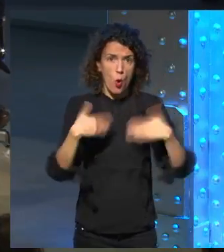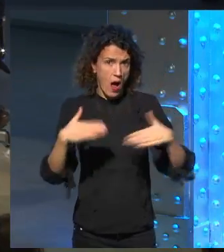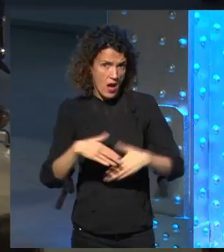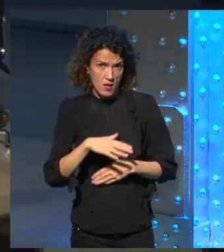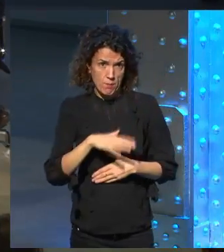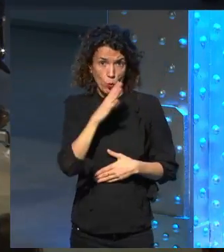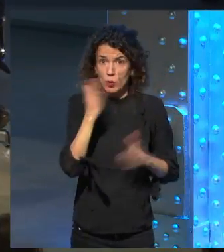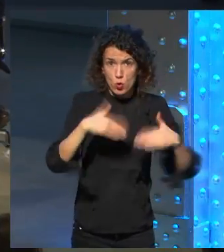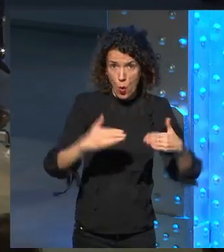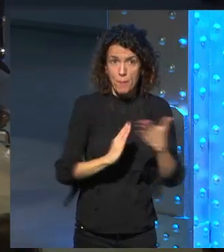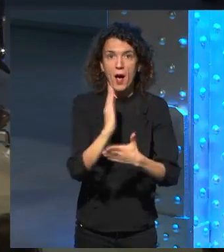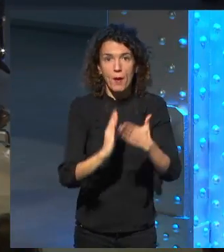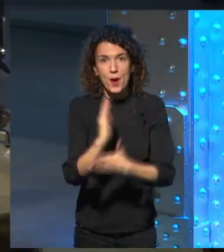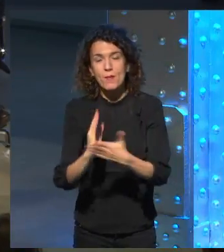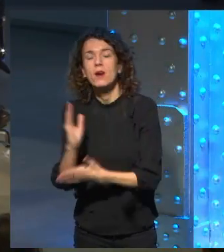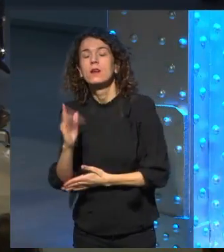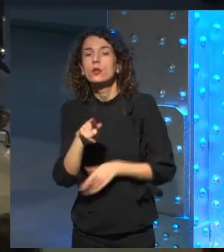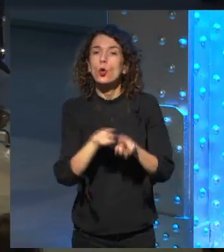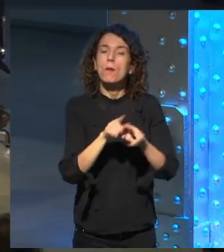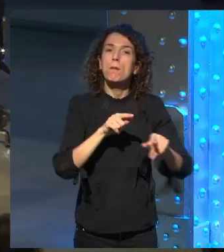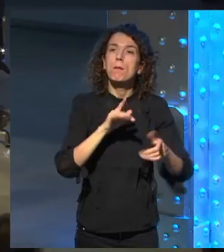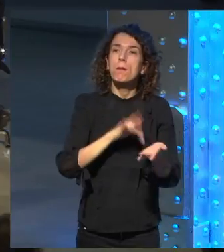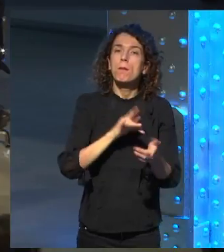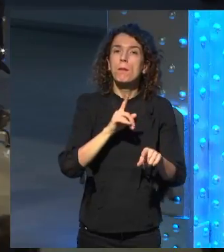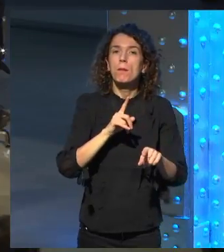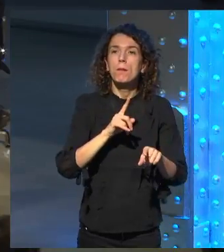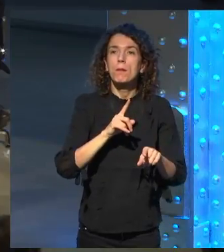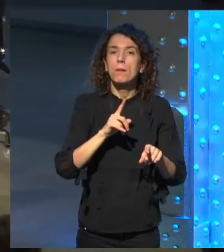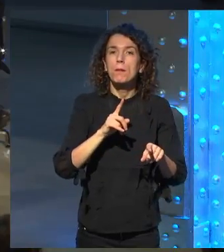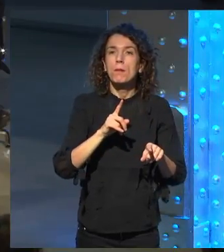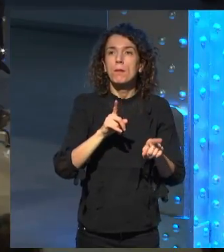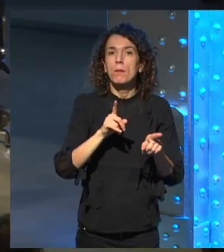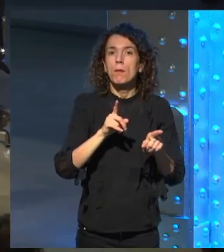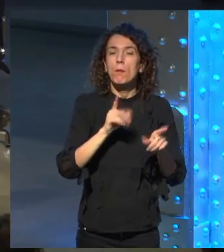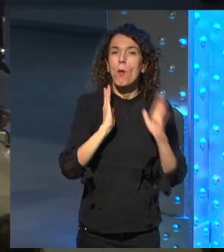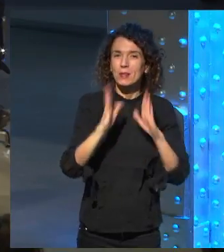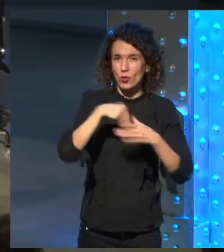no hay nada, y bueno, pues hay una serie de momentos más o menos